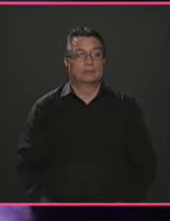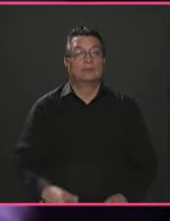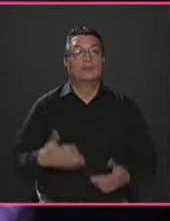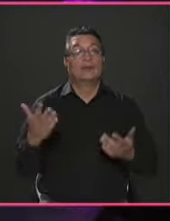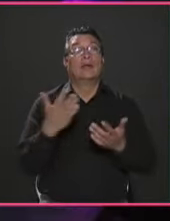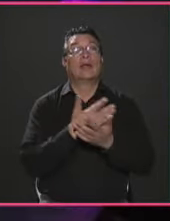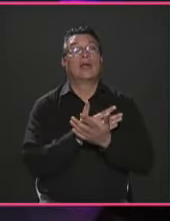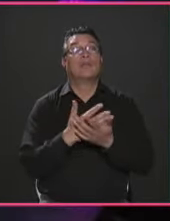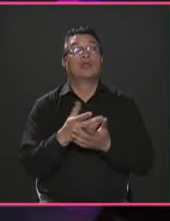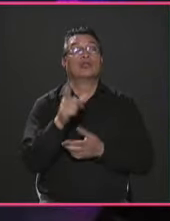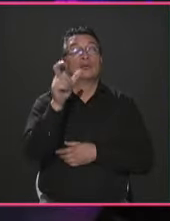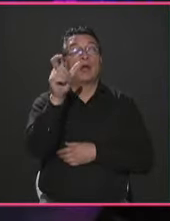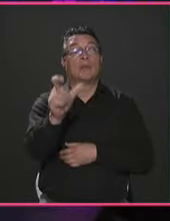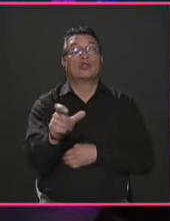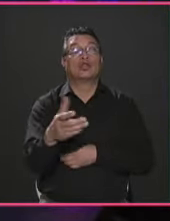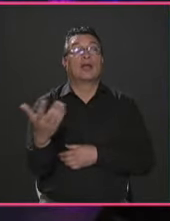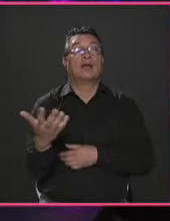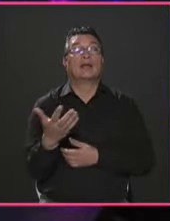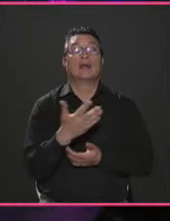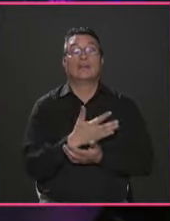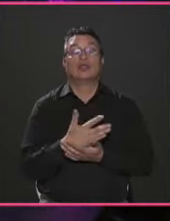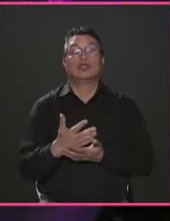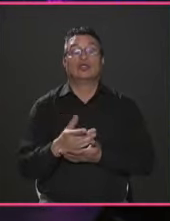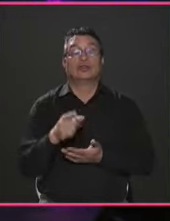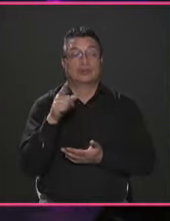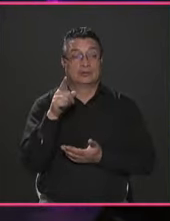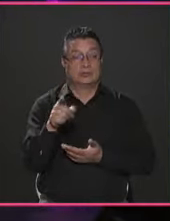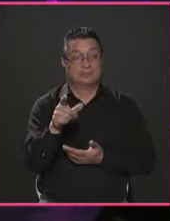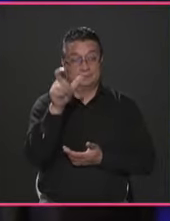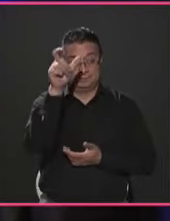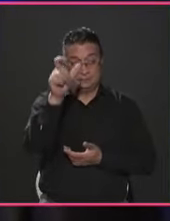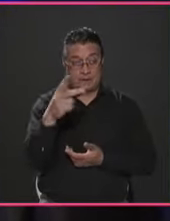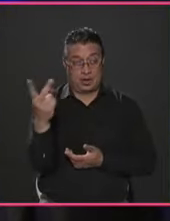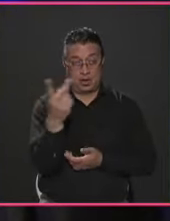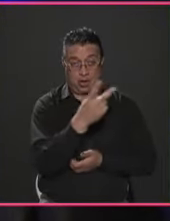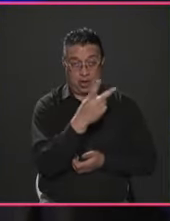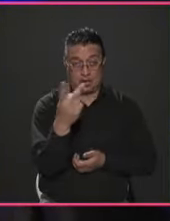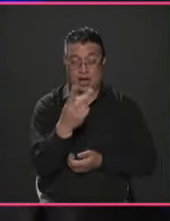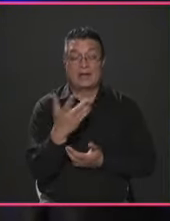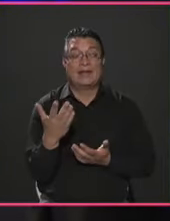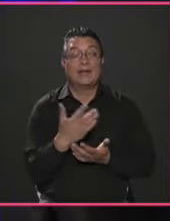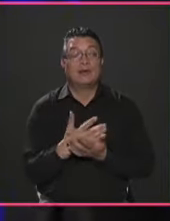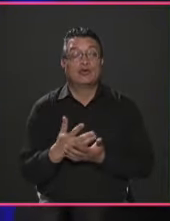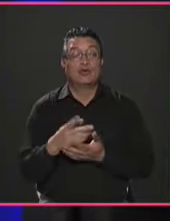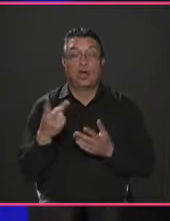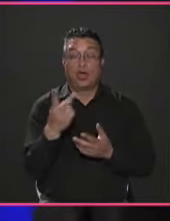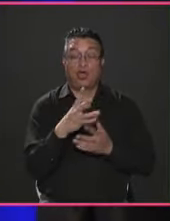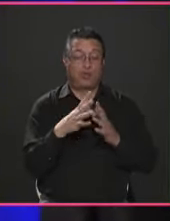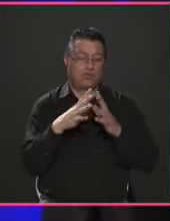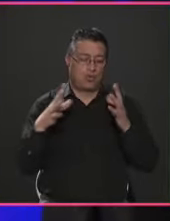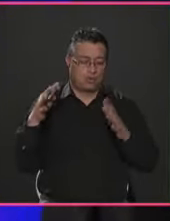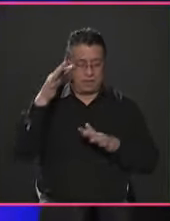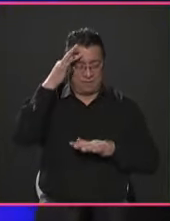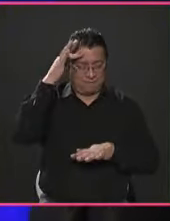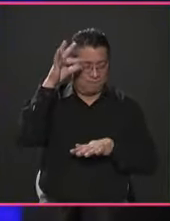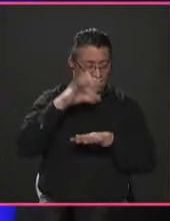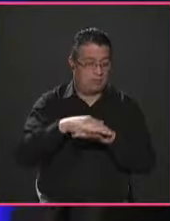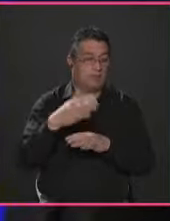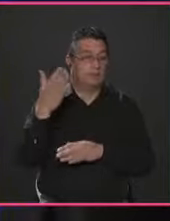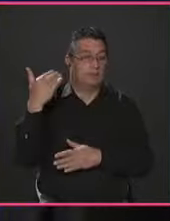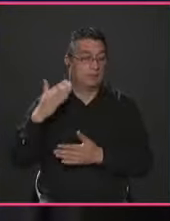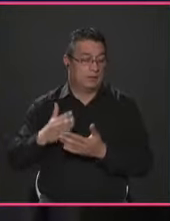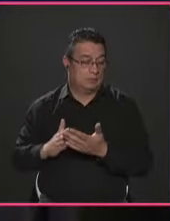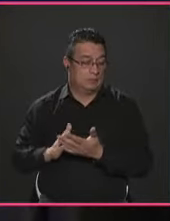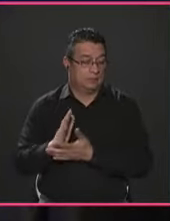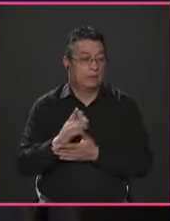Qué ocurrió con este paciente el paciente que ambos pacientes estaban muy enfermos desde el comienzo verdad